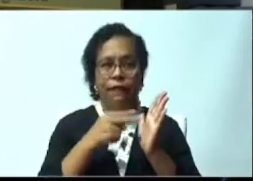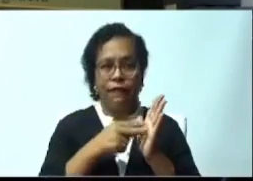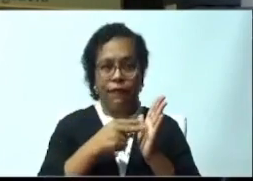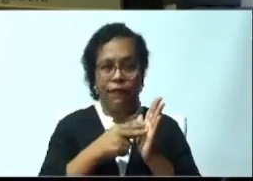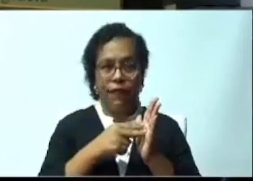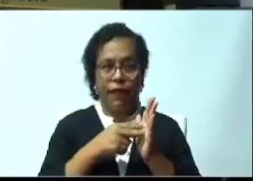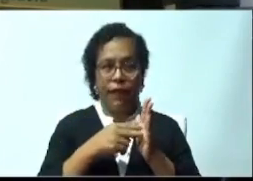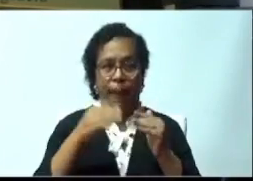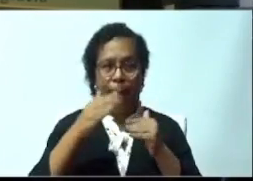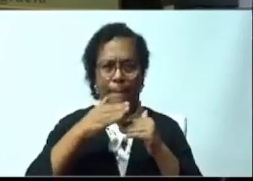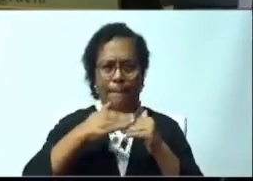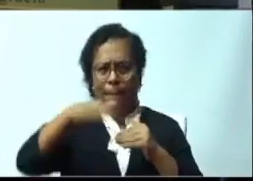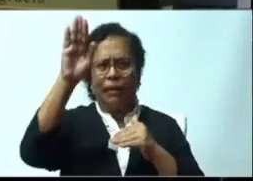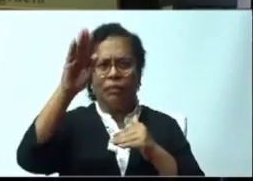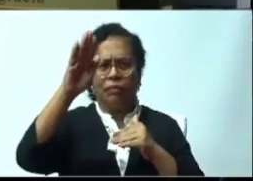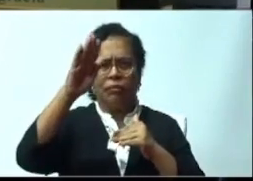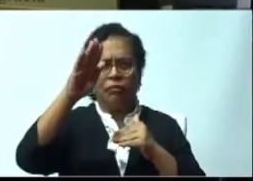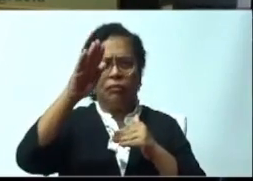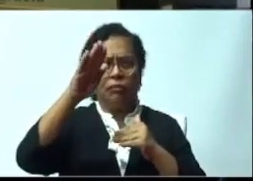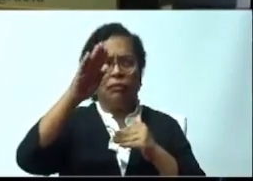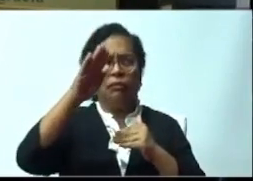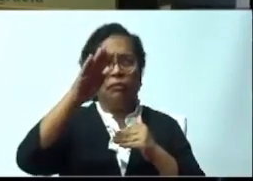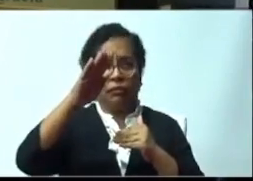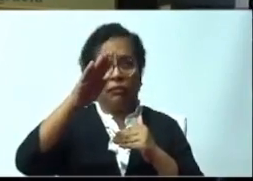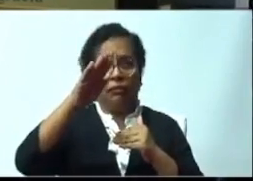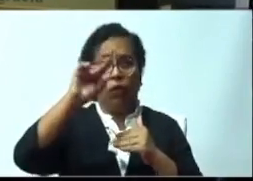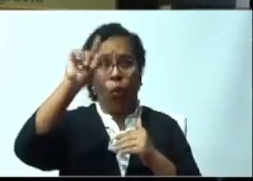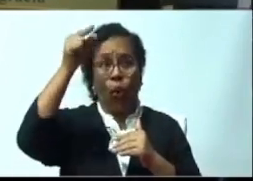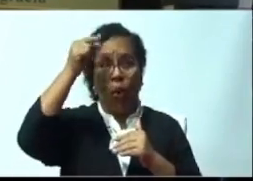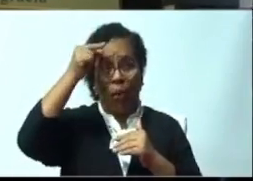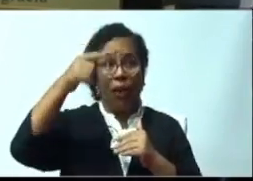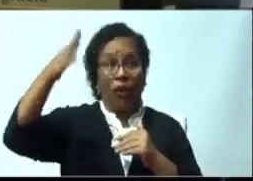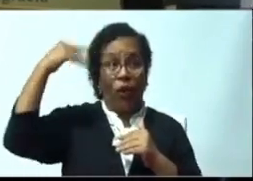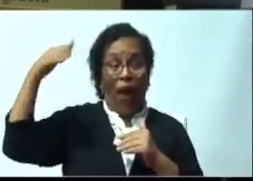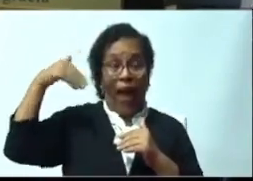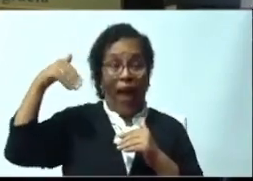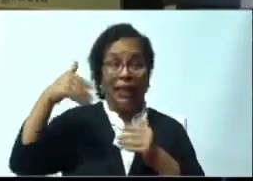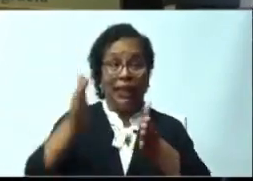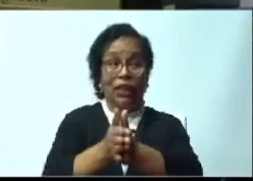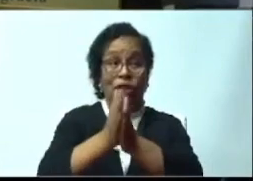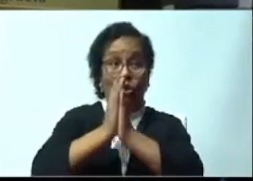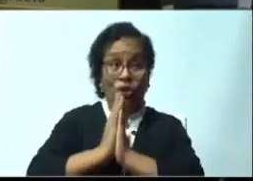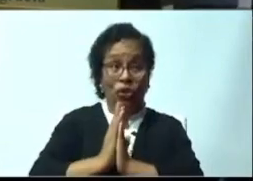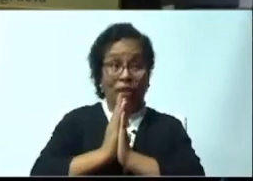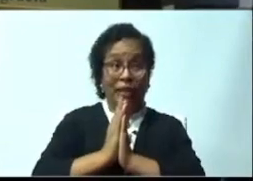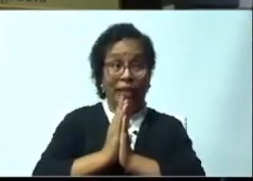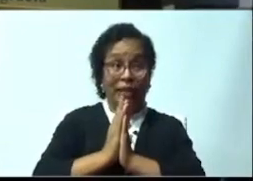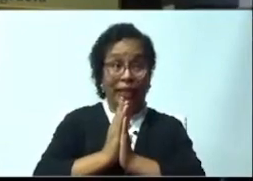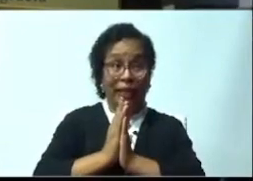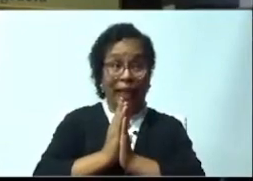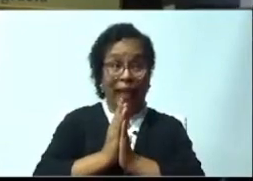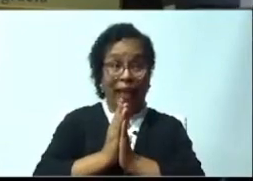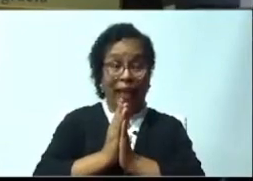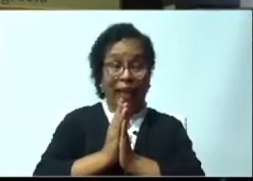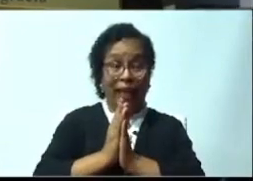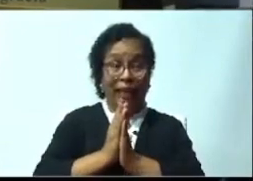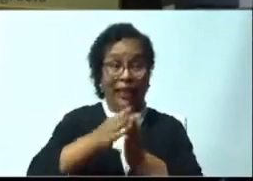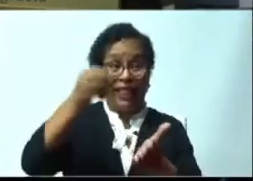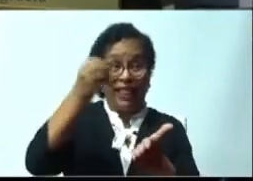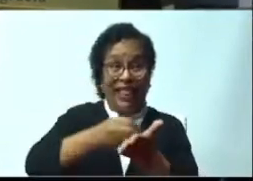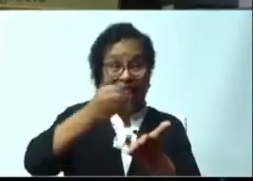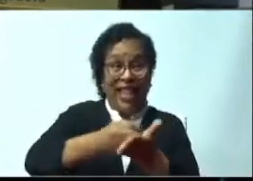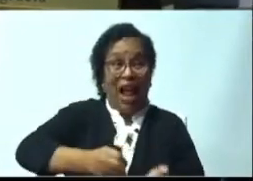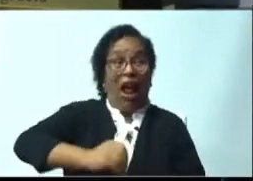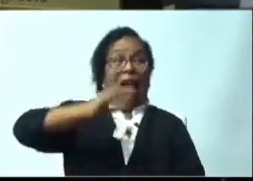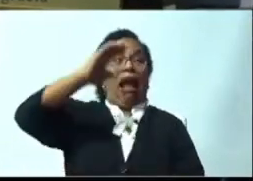de ingresos, sería lo más alto que un gobierno había administrado tanto dinero en tan poco